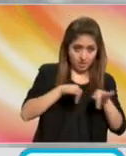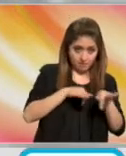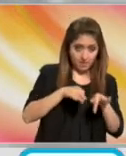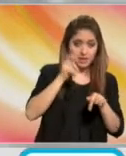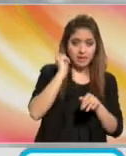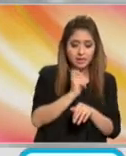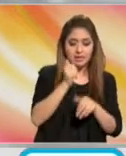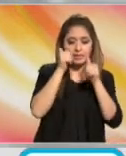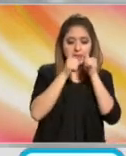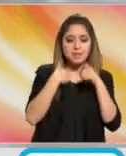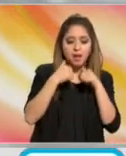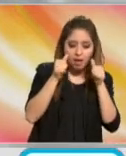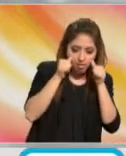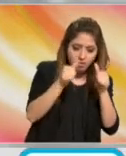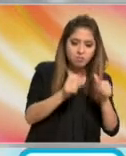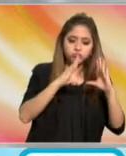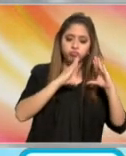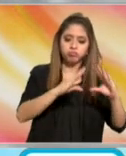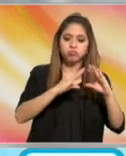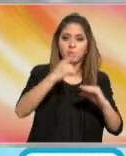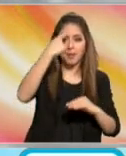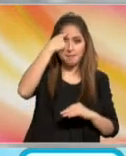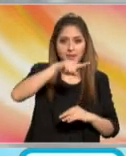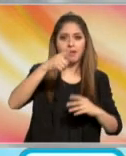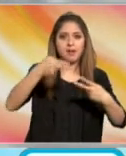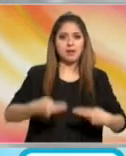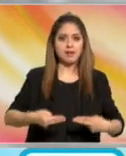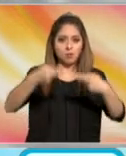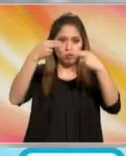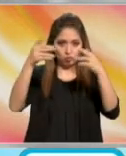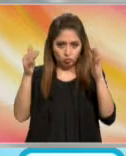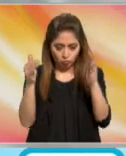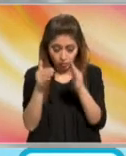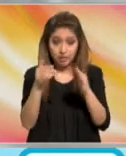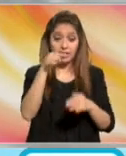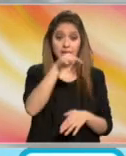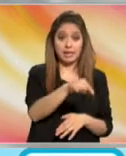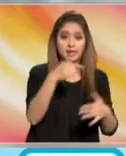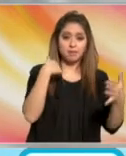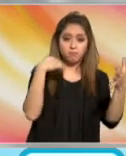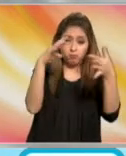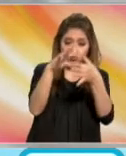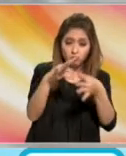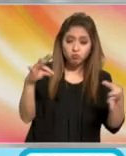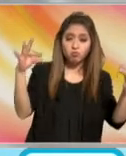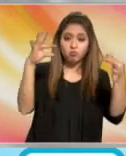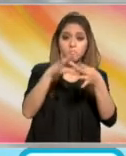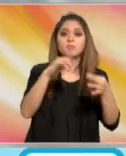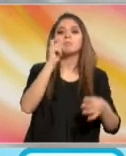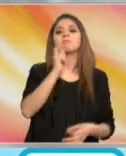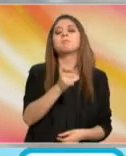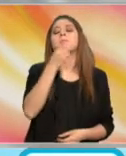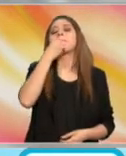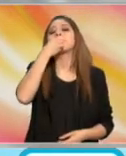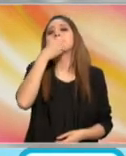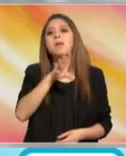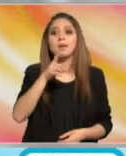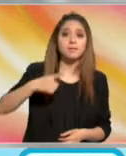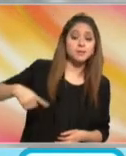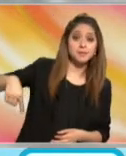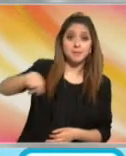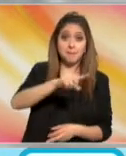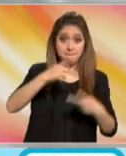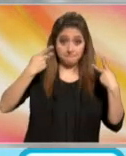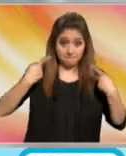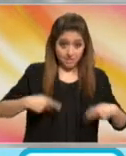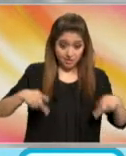a la microempresa, y él me platicaba y me explicaba que la verdad es maravilloso que todos los emprendedores con los que